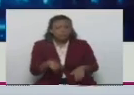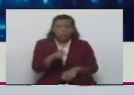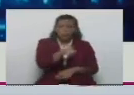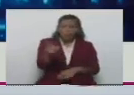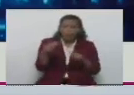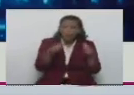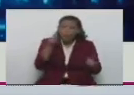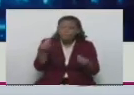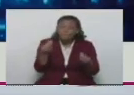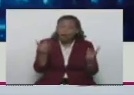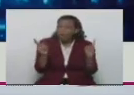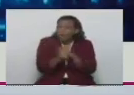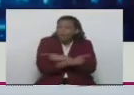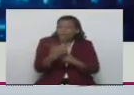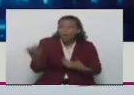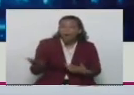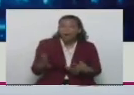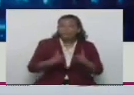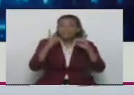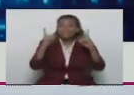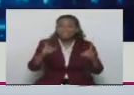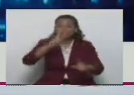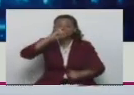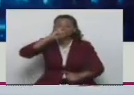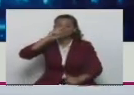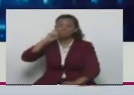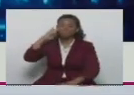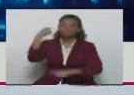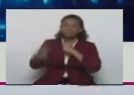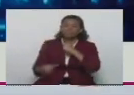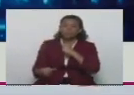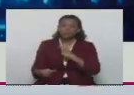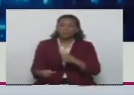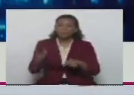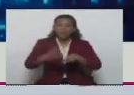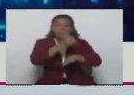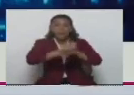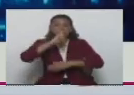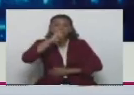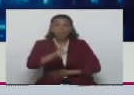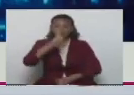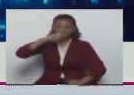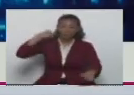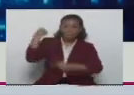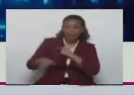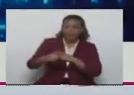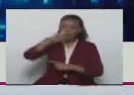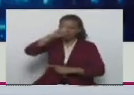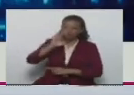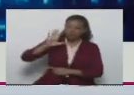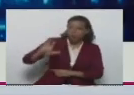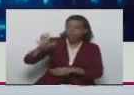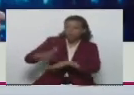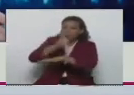una emoción, la convirtieron en una necesidad de venganza. ¿Eh? El culpable es Maduro, venguémonos de Maduro, los